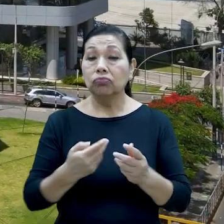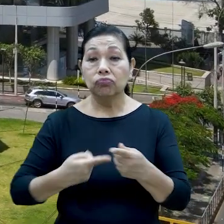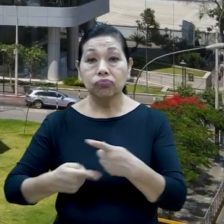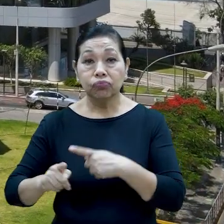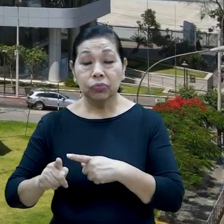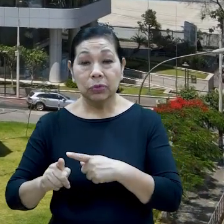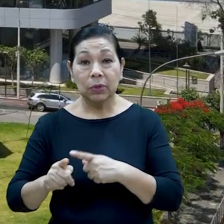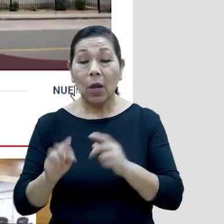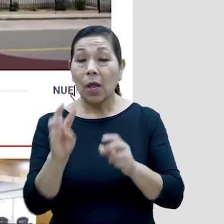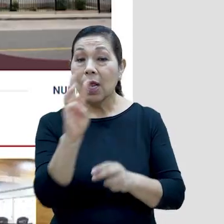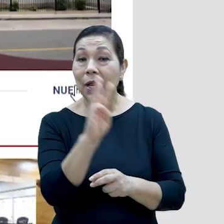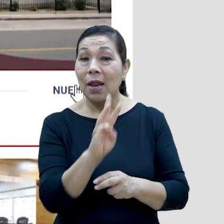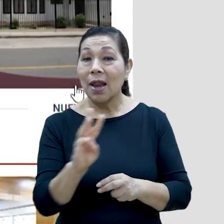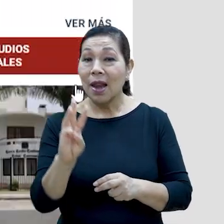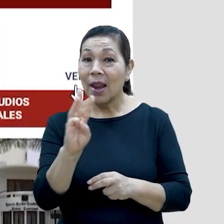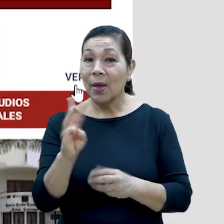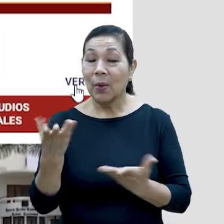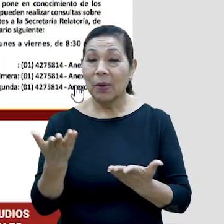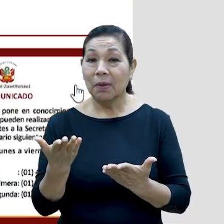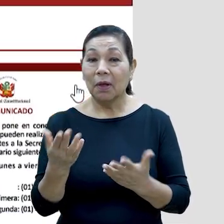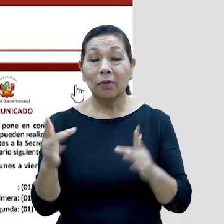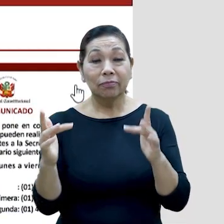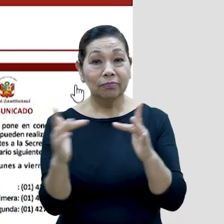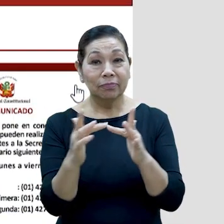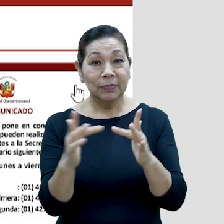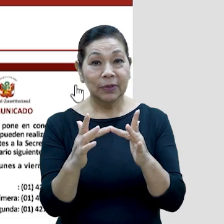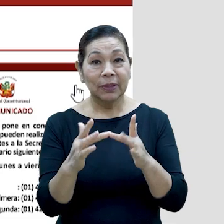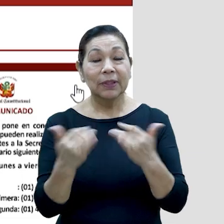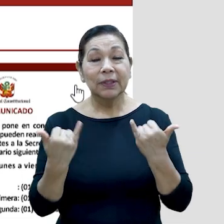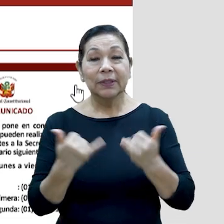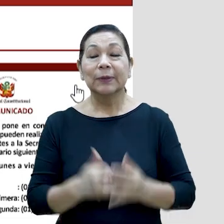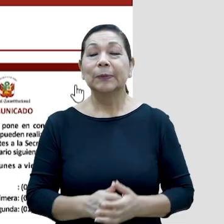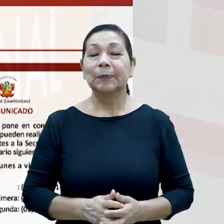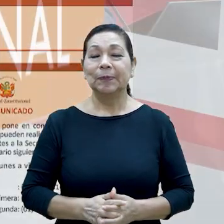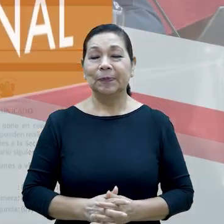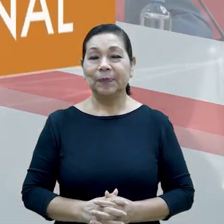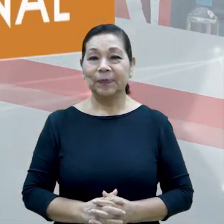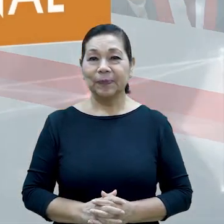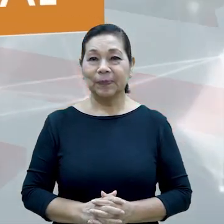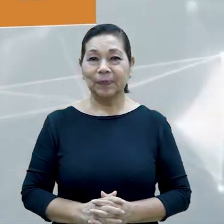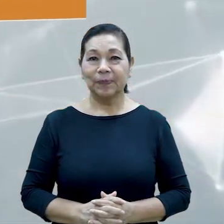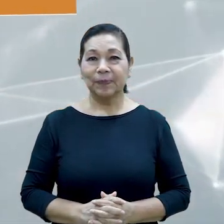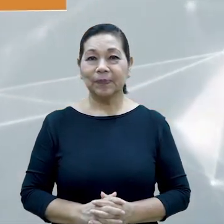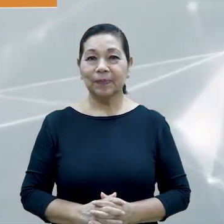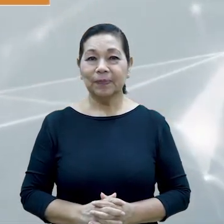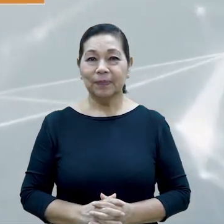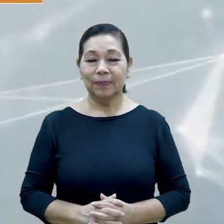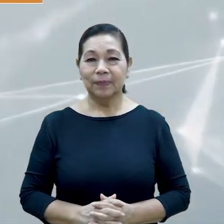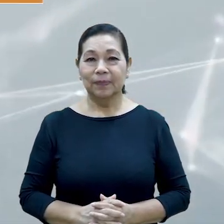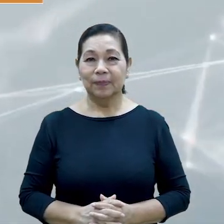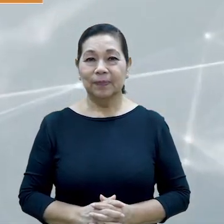fueron transmitidas por la página web institucional y redes sociales de la institución.